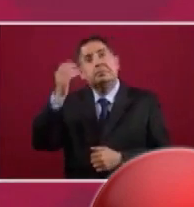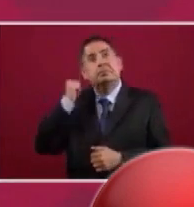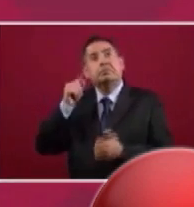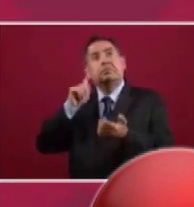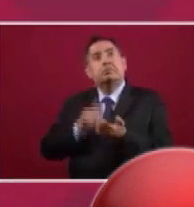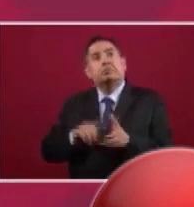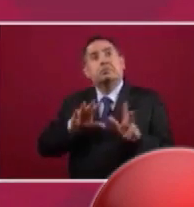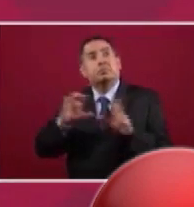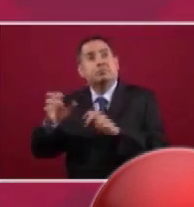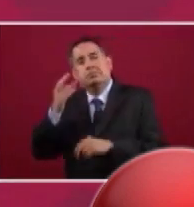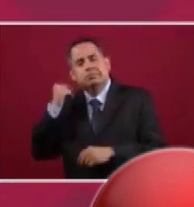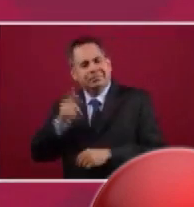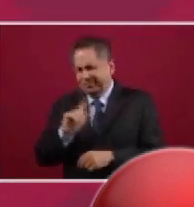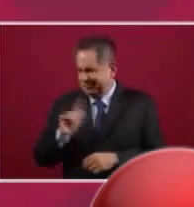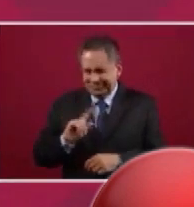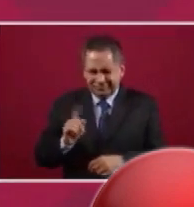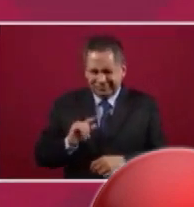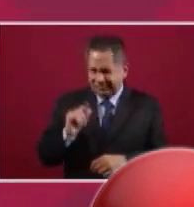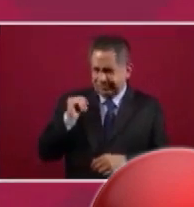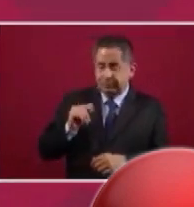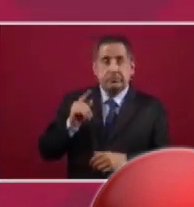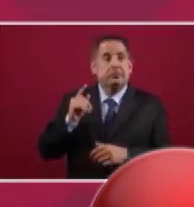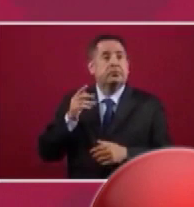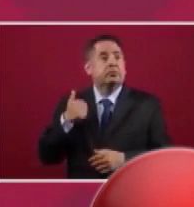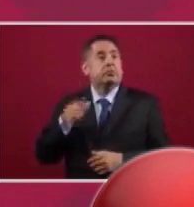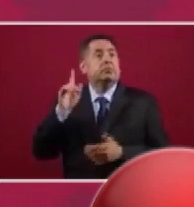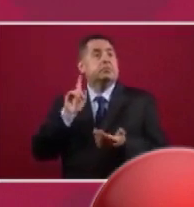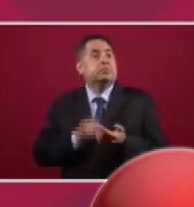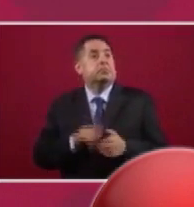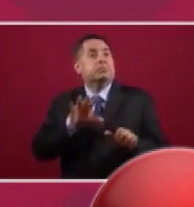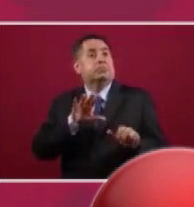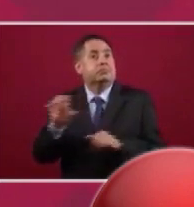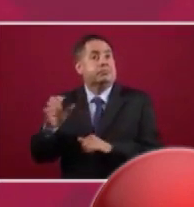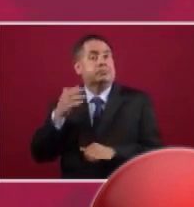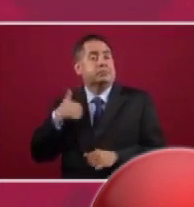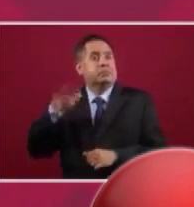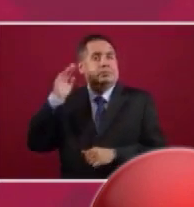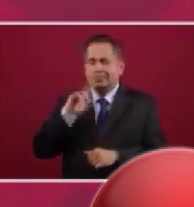XIX o en el XVI.